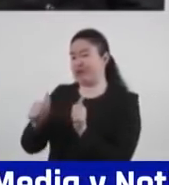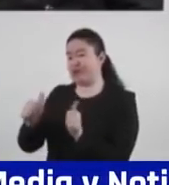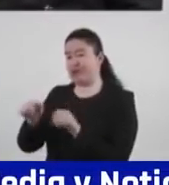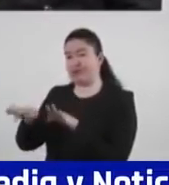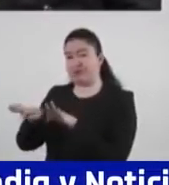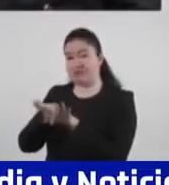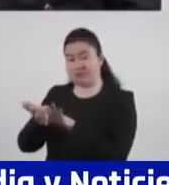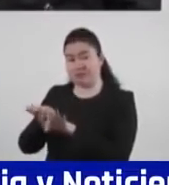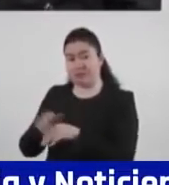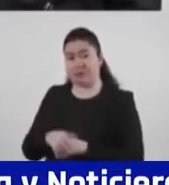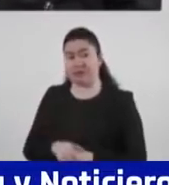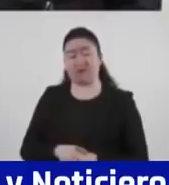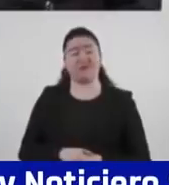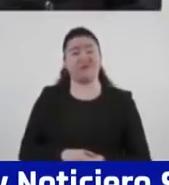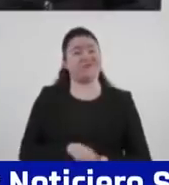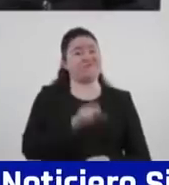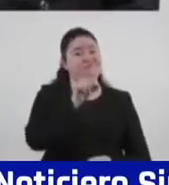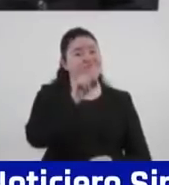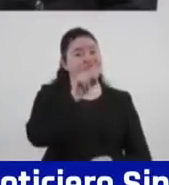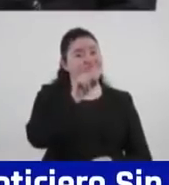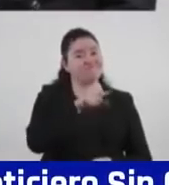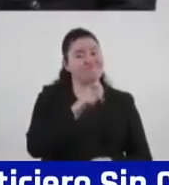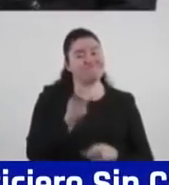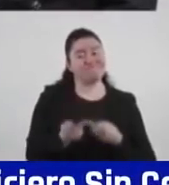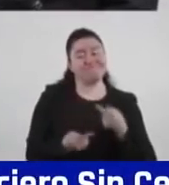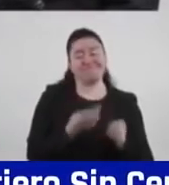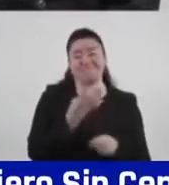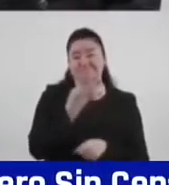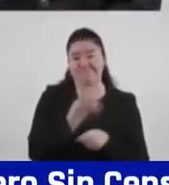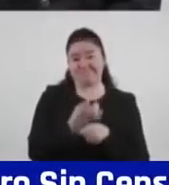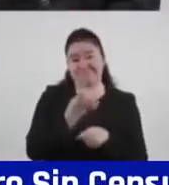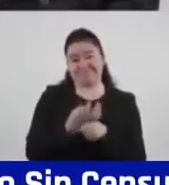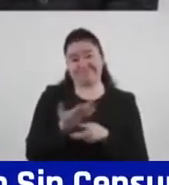mantenimiento. Es la cuarta vez que haces la misma pregunta, Adrián, ya la contesté.